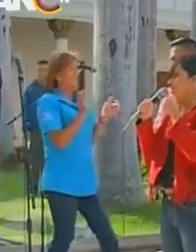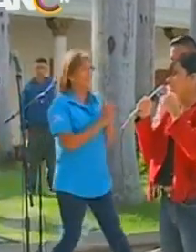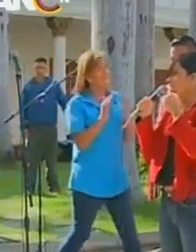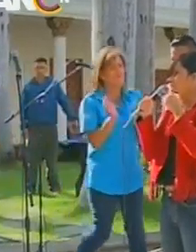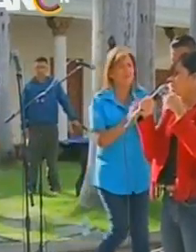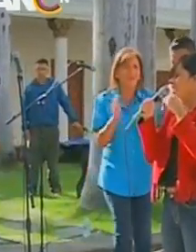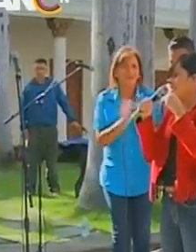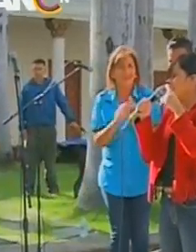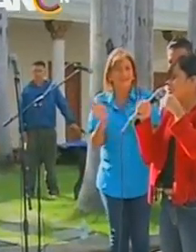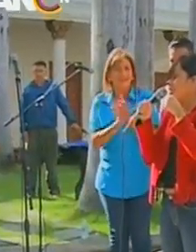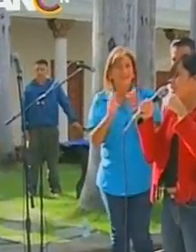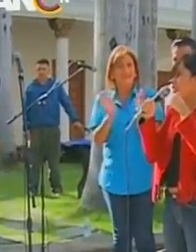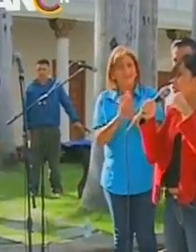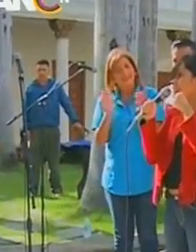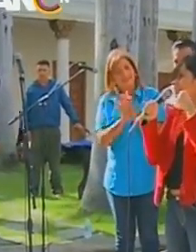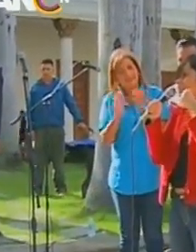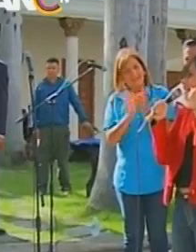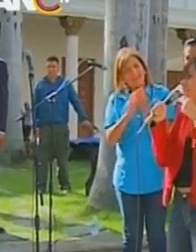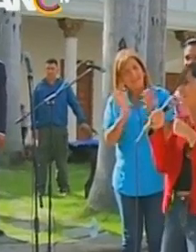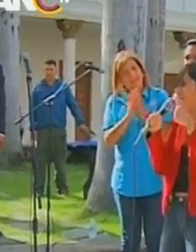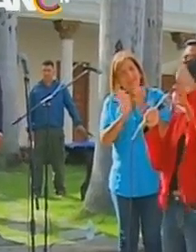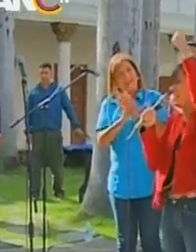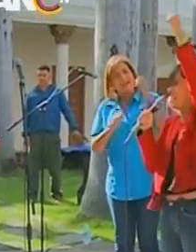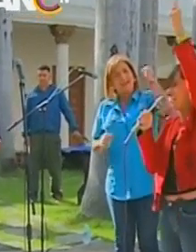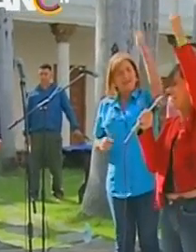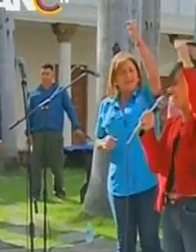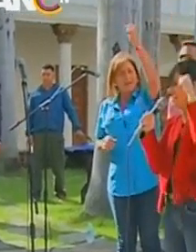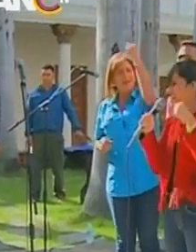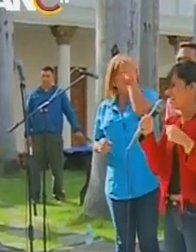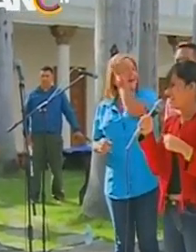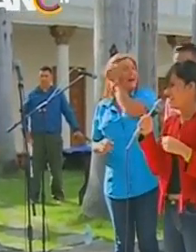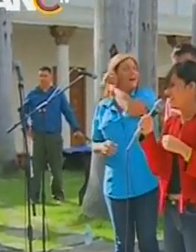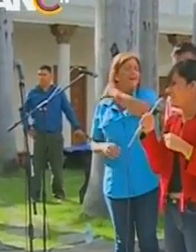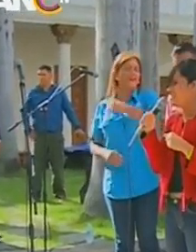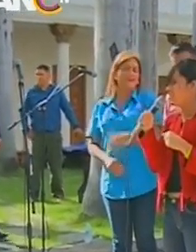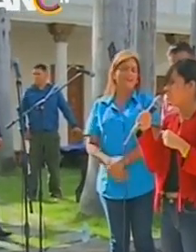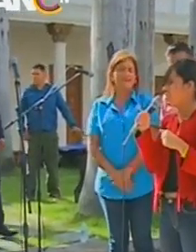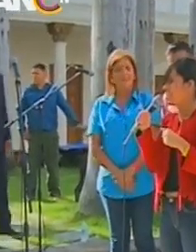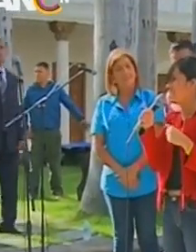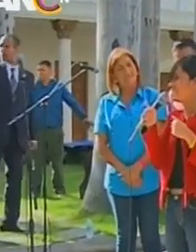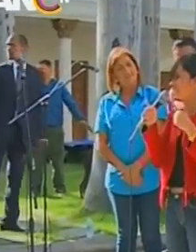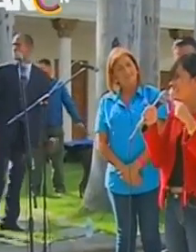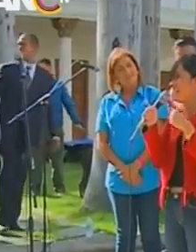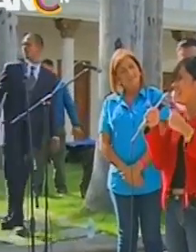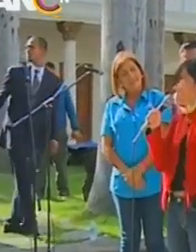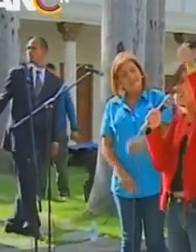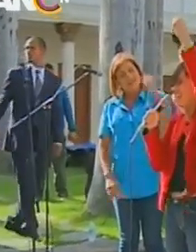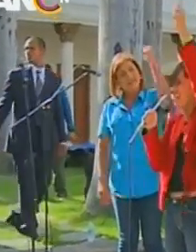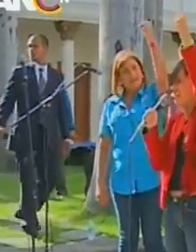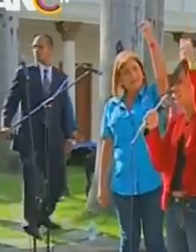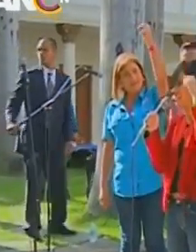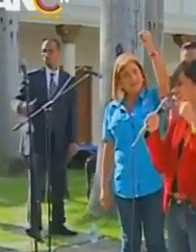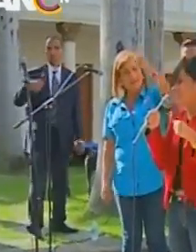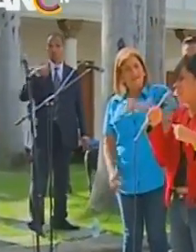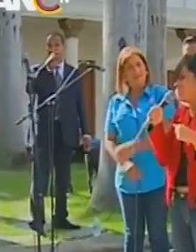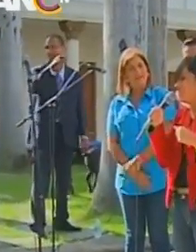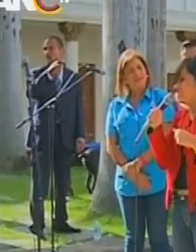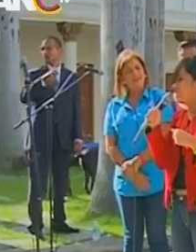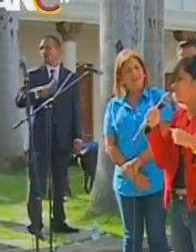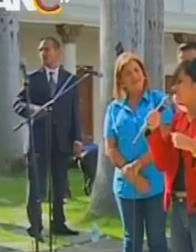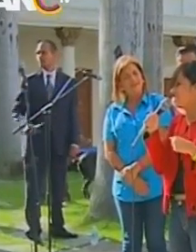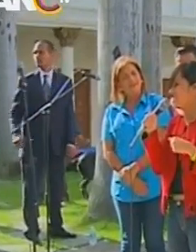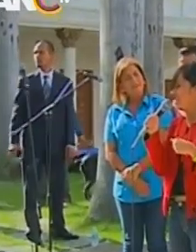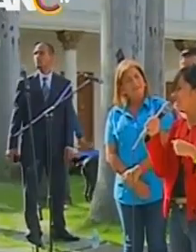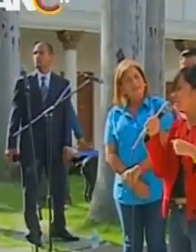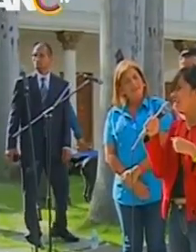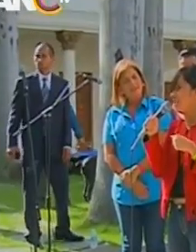¡Que viva la Asamblea Nacional Constituyente! Como el gobierno bolivariano, el gobierno del comandante supremo Hugo Chávez